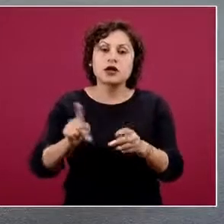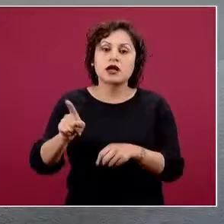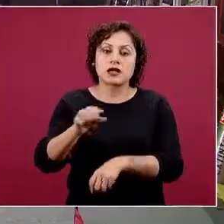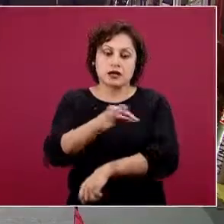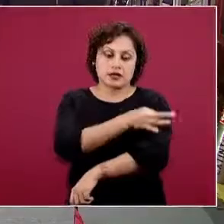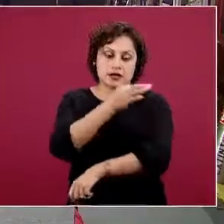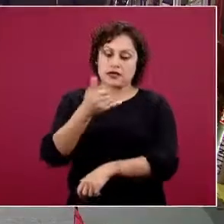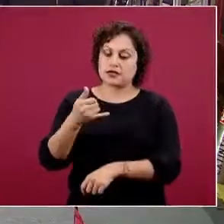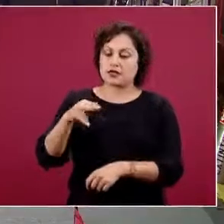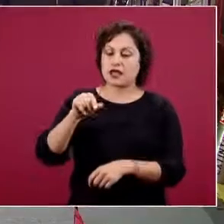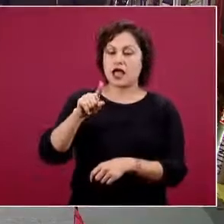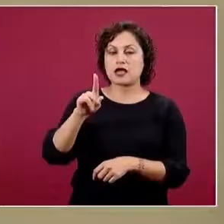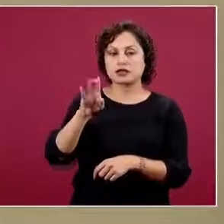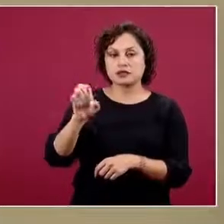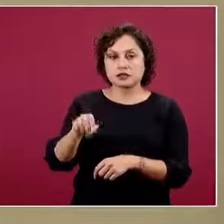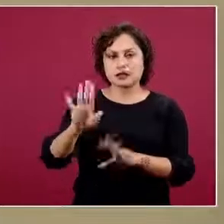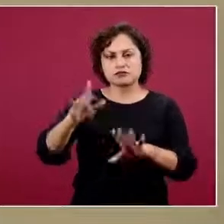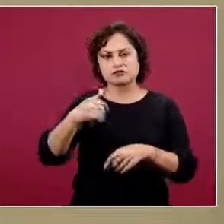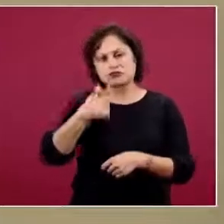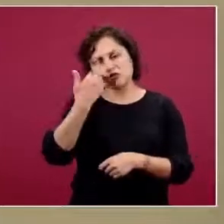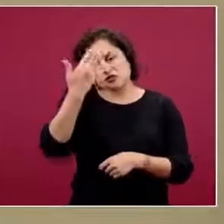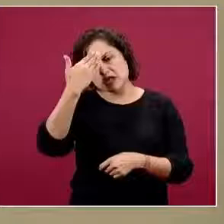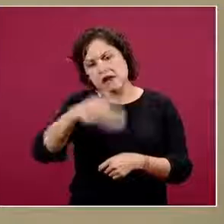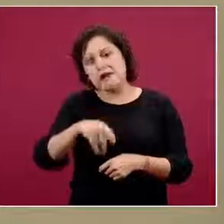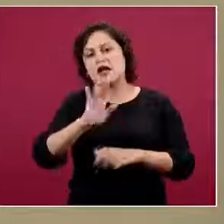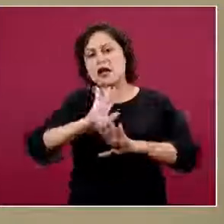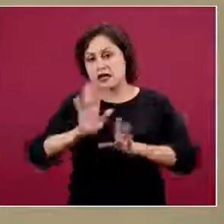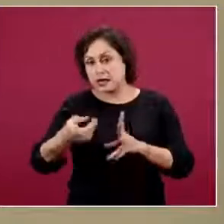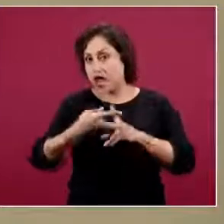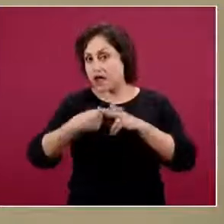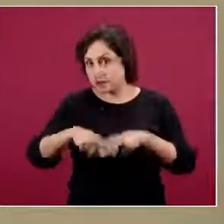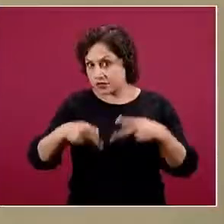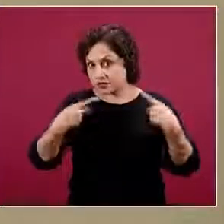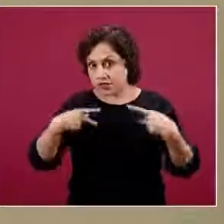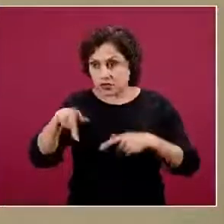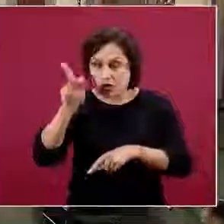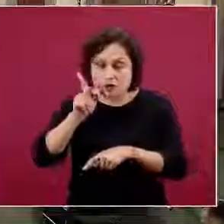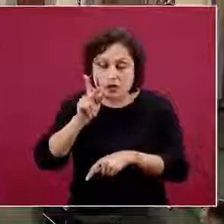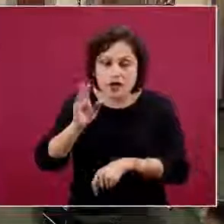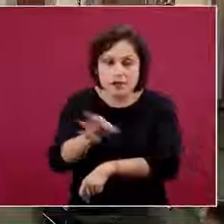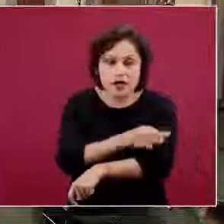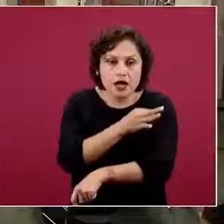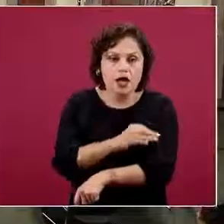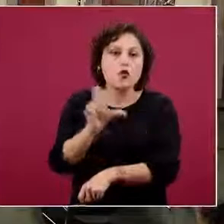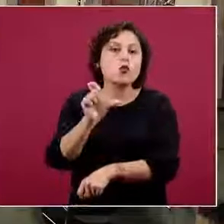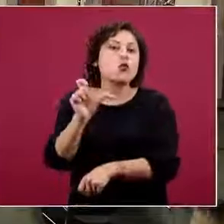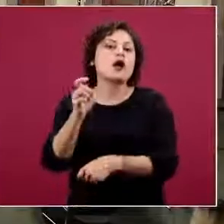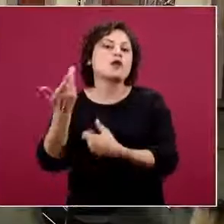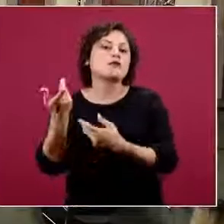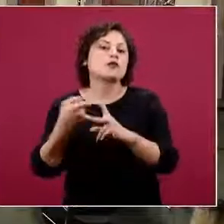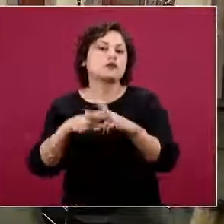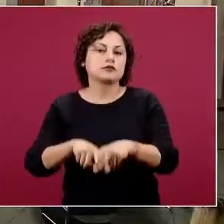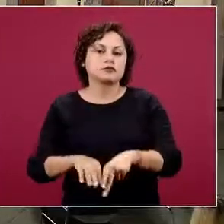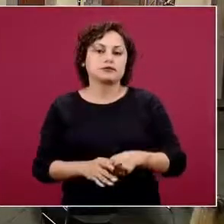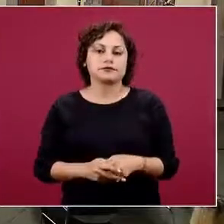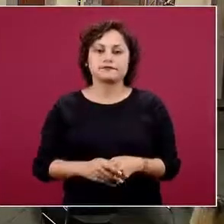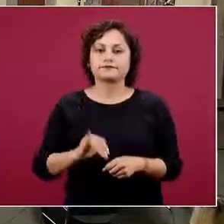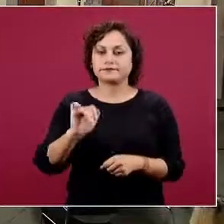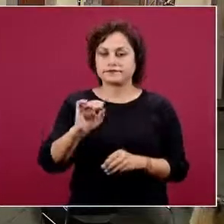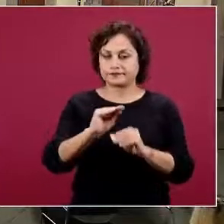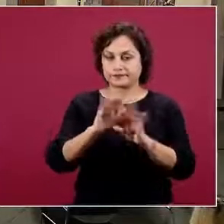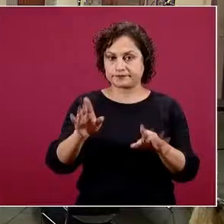Janssen, saber si ya se están haciendo estas pruebas en personas o para cuándo comenzarían. Gracias. Cómo no, con mucho gusto. En relación